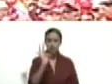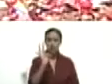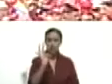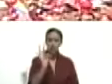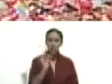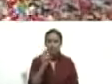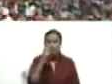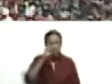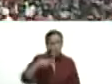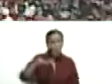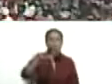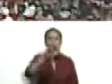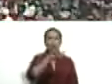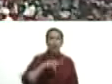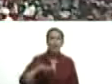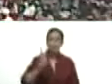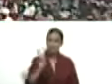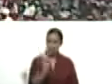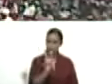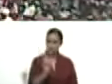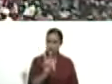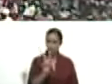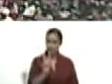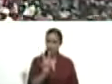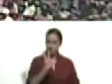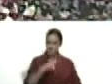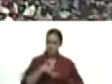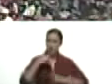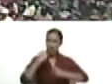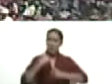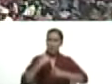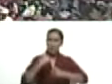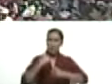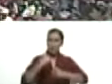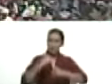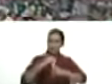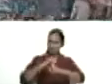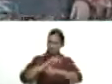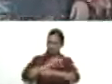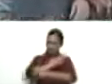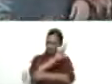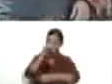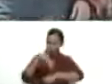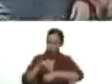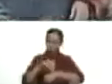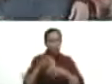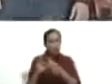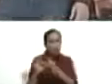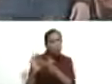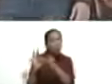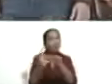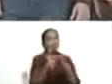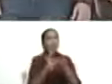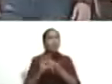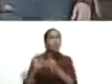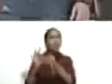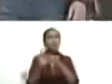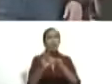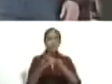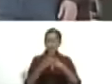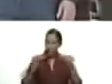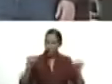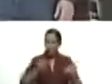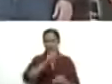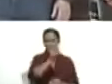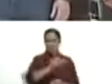Pueblo de Venezuela, vamos a gestar una poderosa unión nacional y unir todo el venezolano que